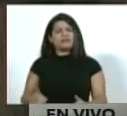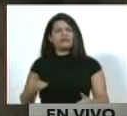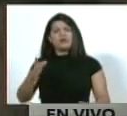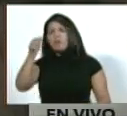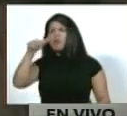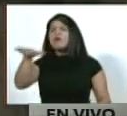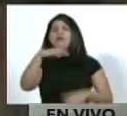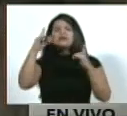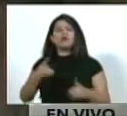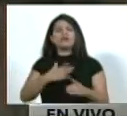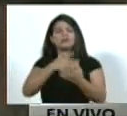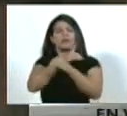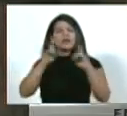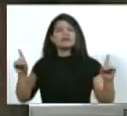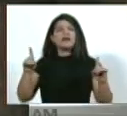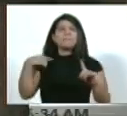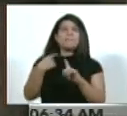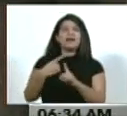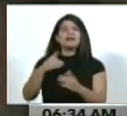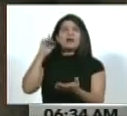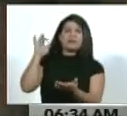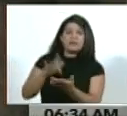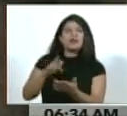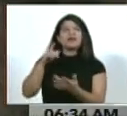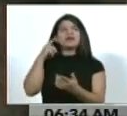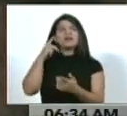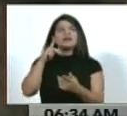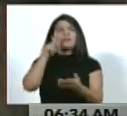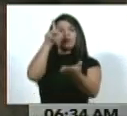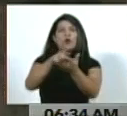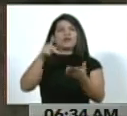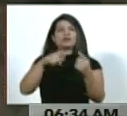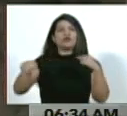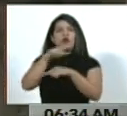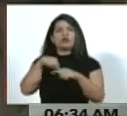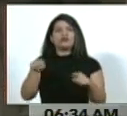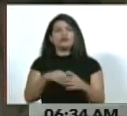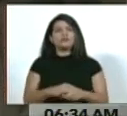pueblo, la participativa y protagónica.